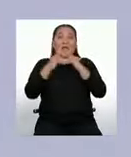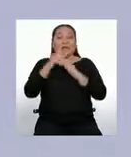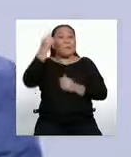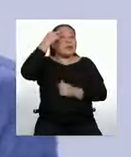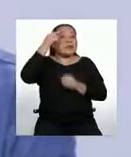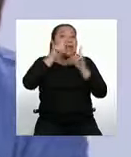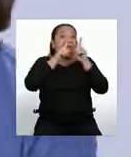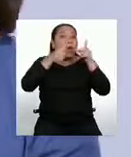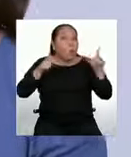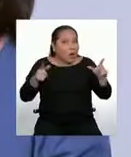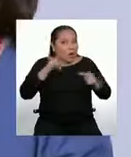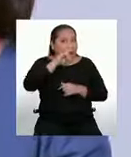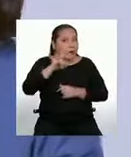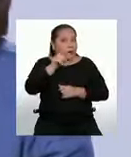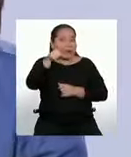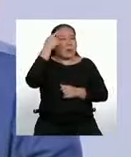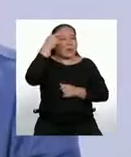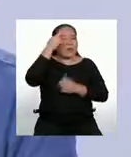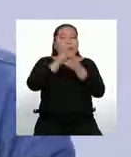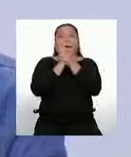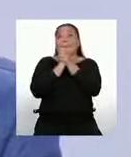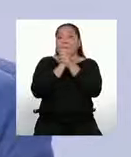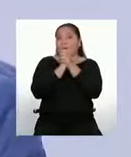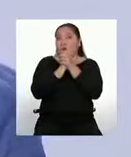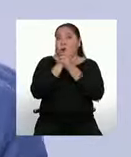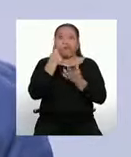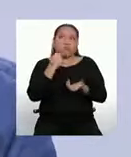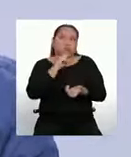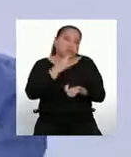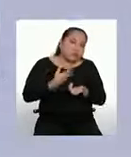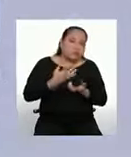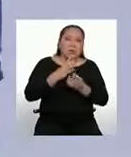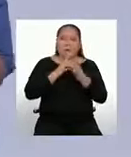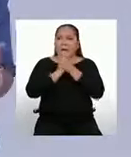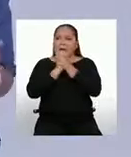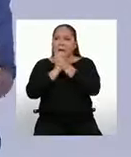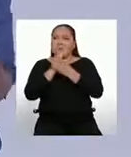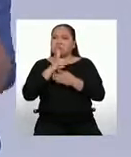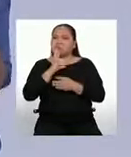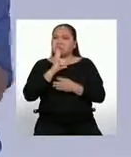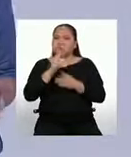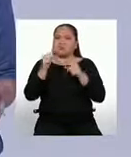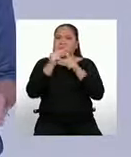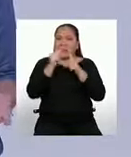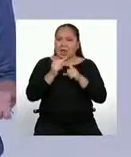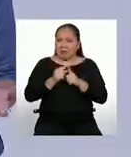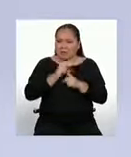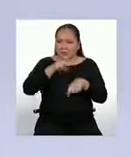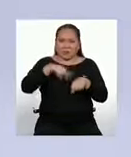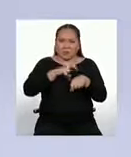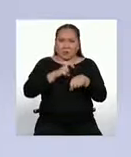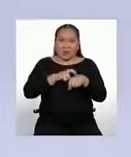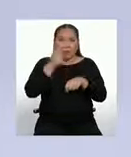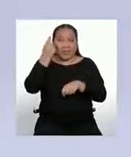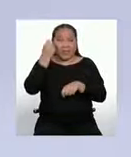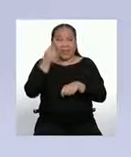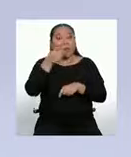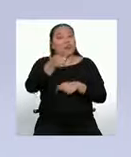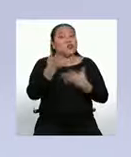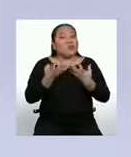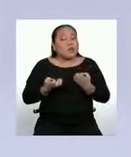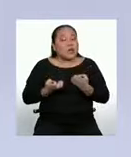vas a usar. Ten en cuenta que si es tu amigo o tu amiga, puedes emplear un lenguaje coloquial. Si tu amigo tiene tu edad, va a entender lo que le quieres decir. Y si tienes